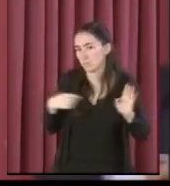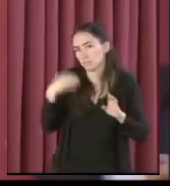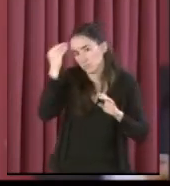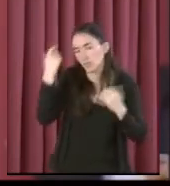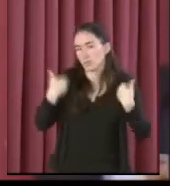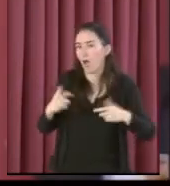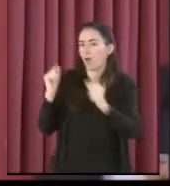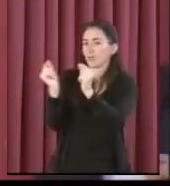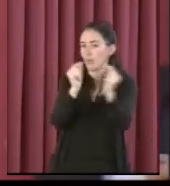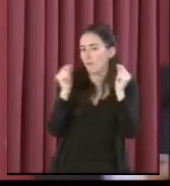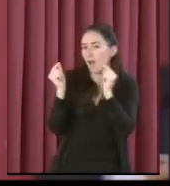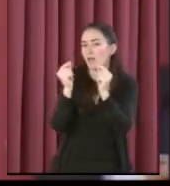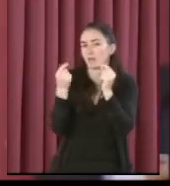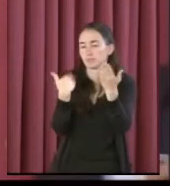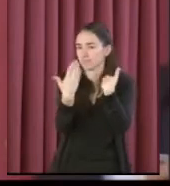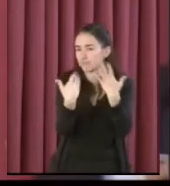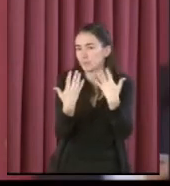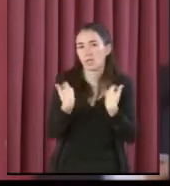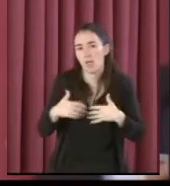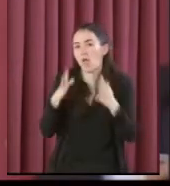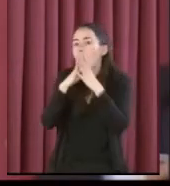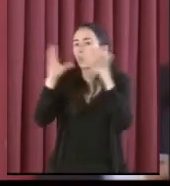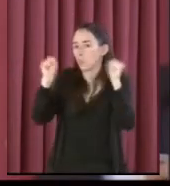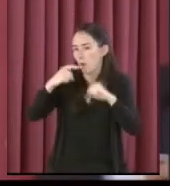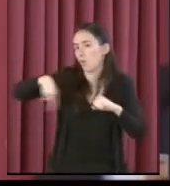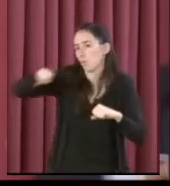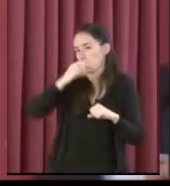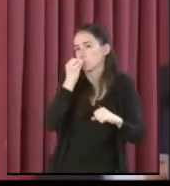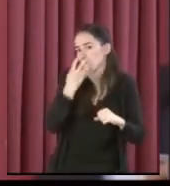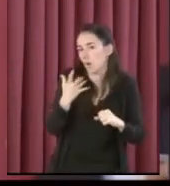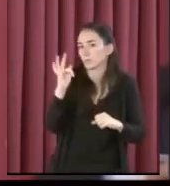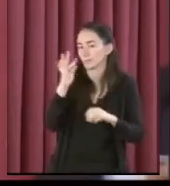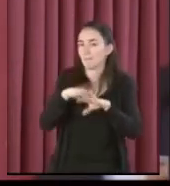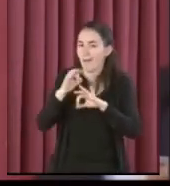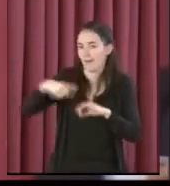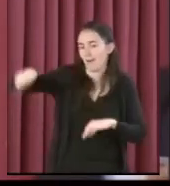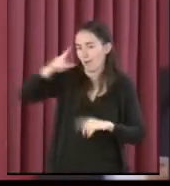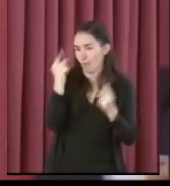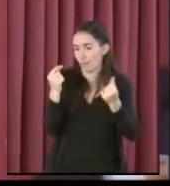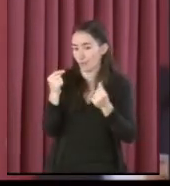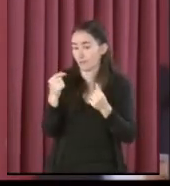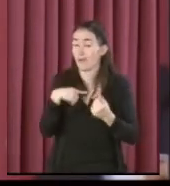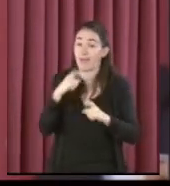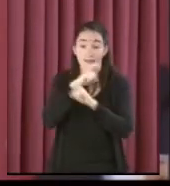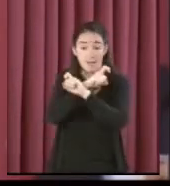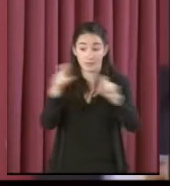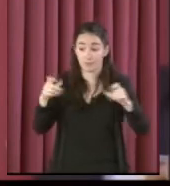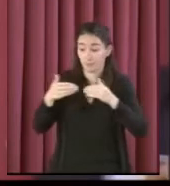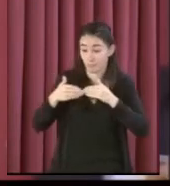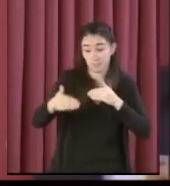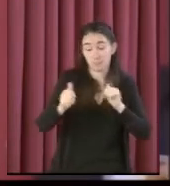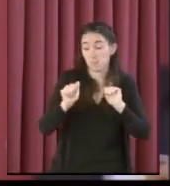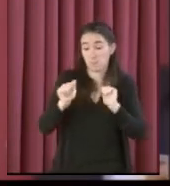llegado a un acuerdo, porque hemos llegado a un acuerdo bueno para Logroño. Y les avanzo que el próximo paso es la redacción del